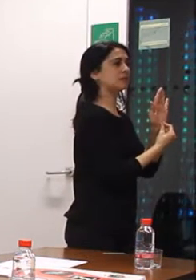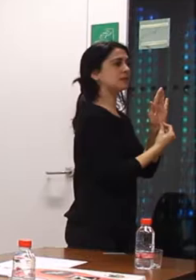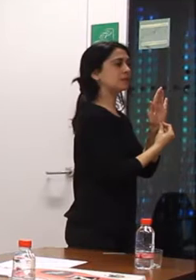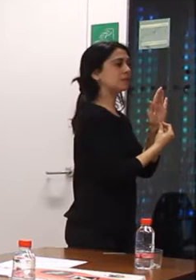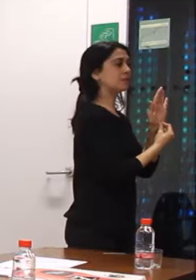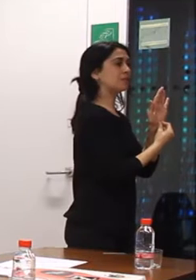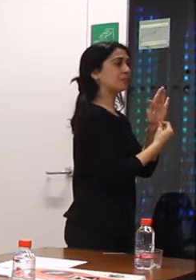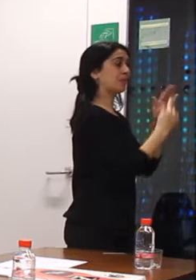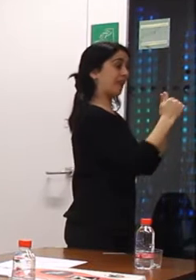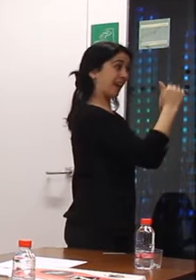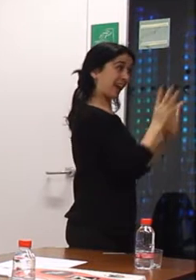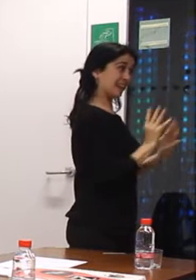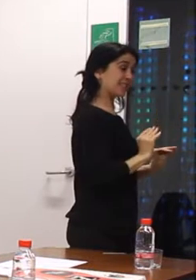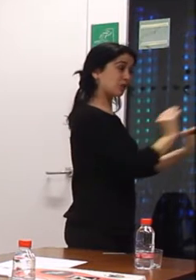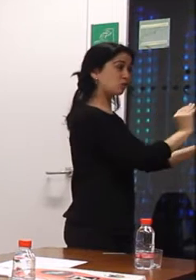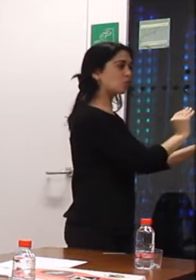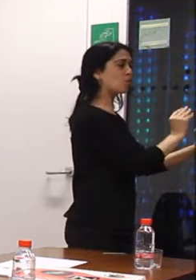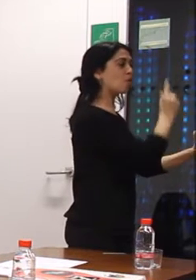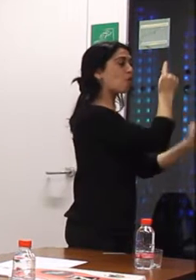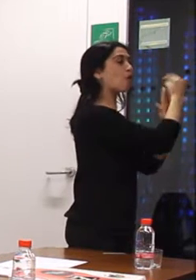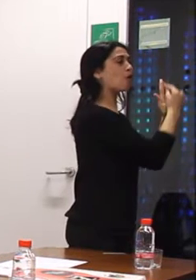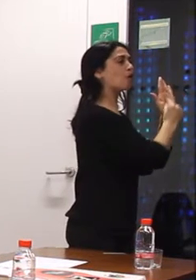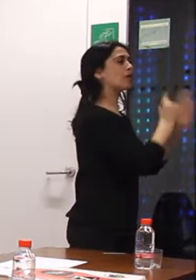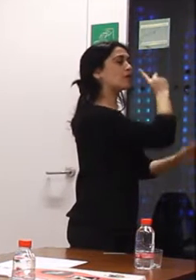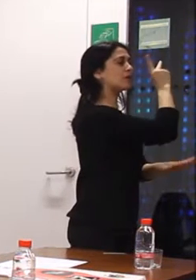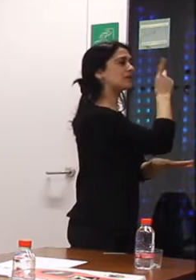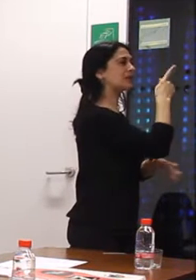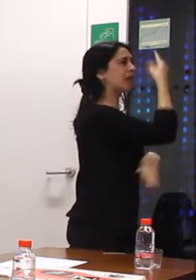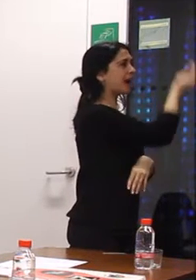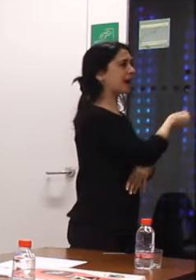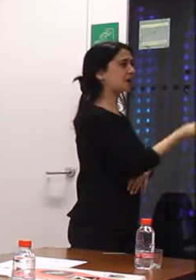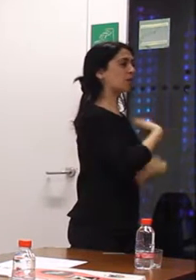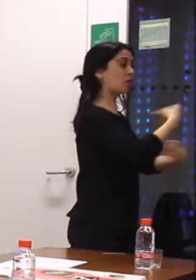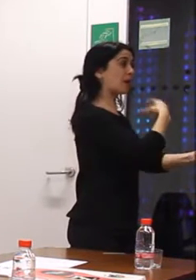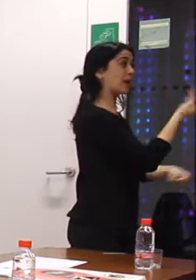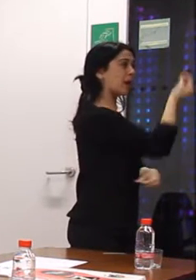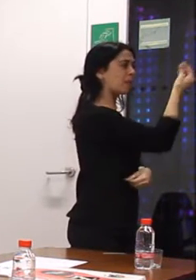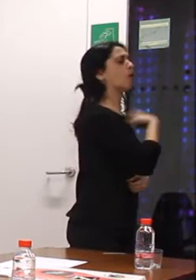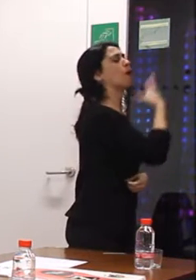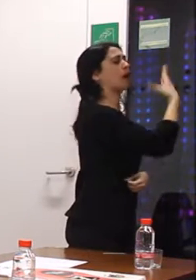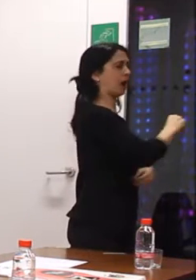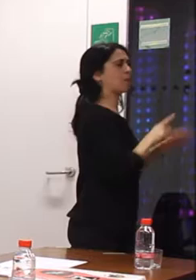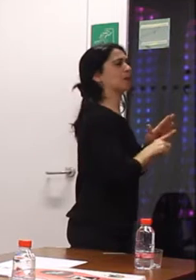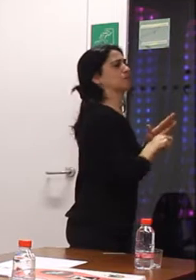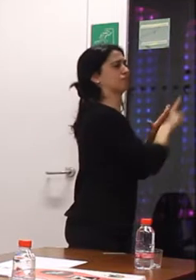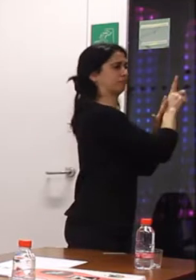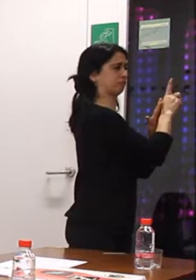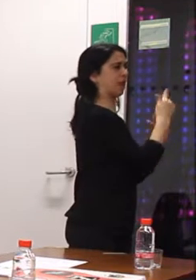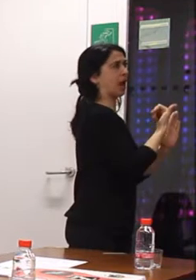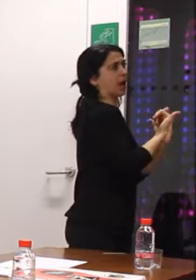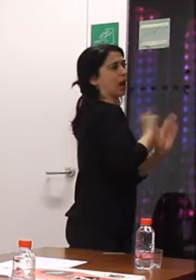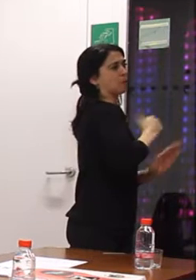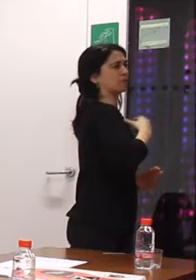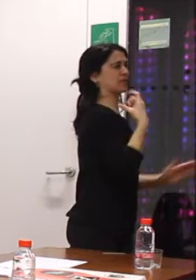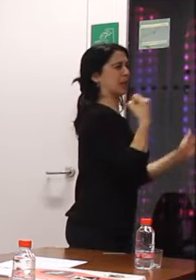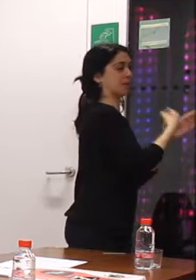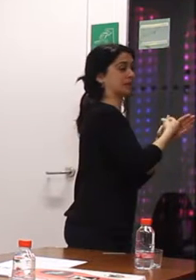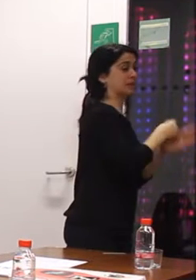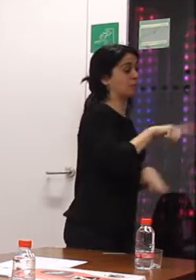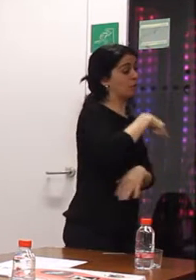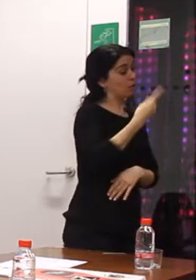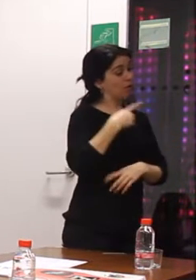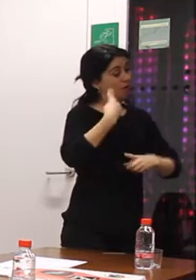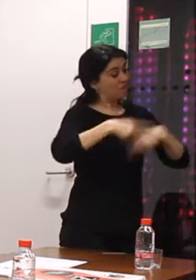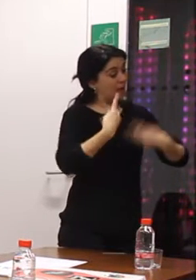eficiencia en sus hogares. Las familias que no tienen poder adquisitivo, evidentemente, no van a poder gastar un